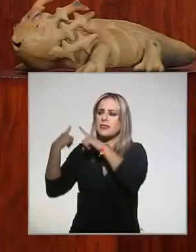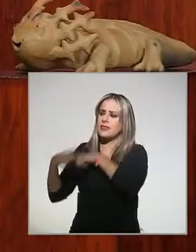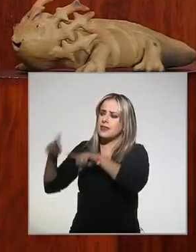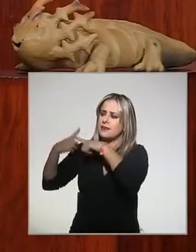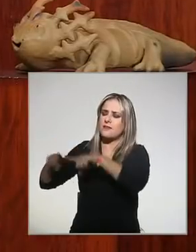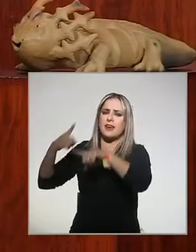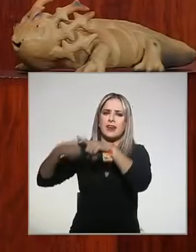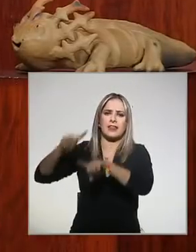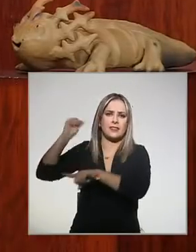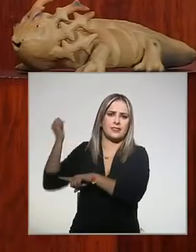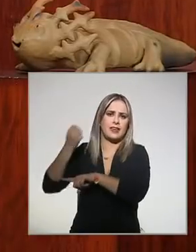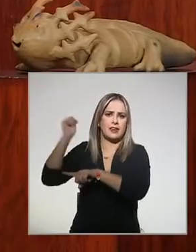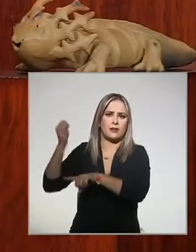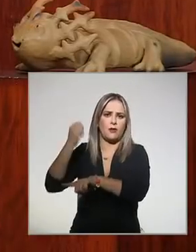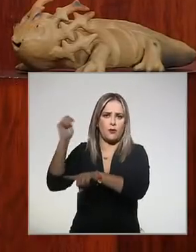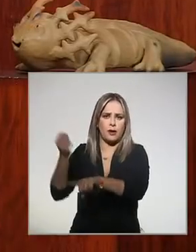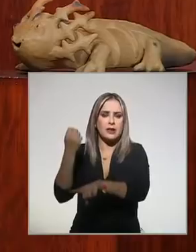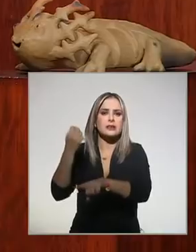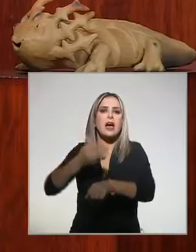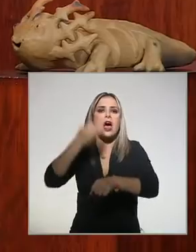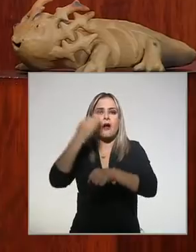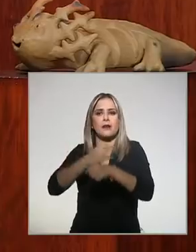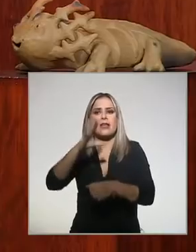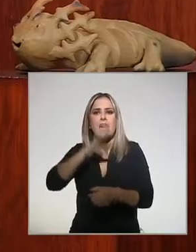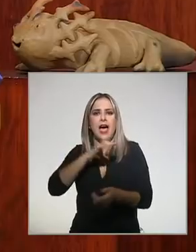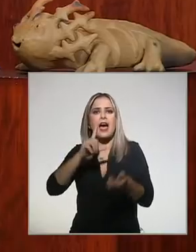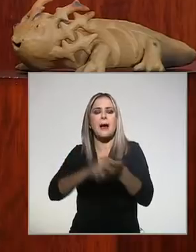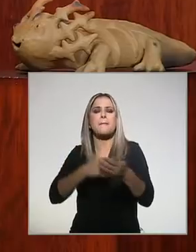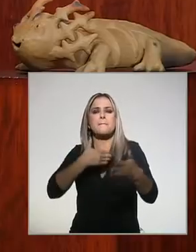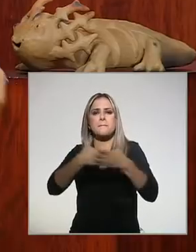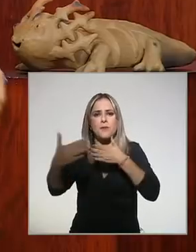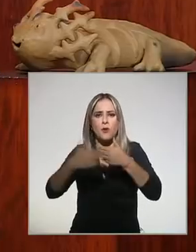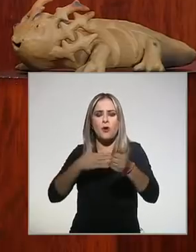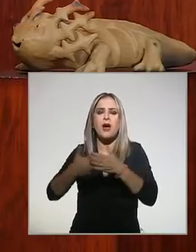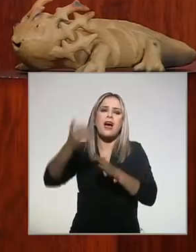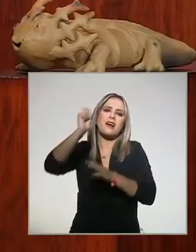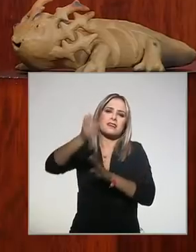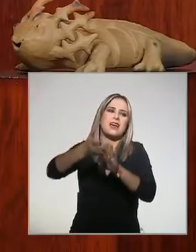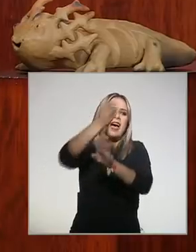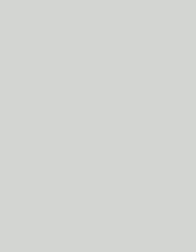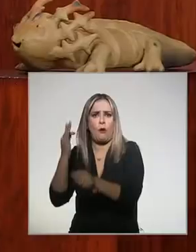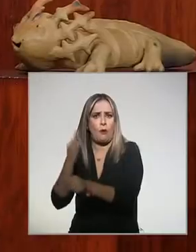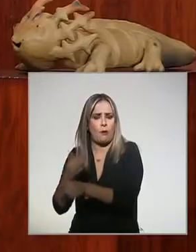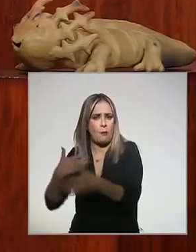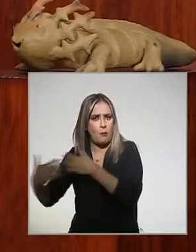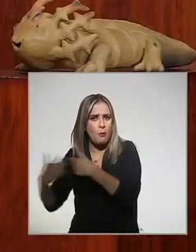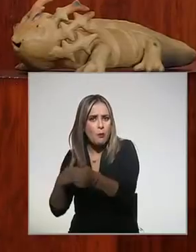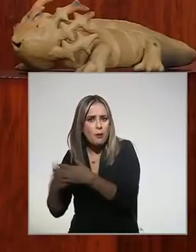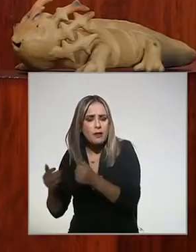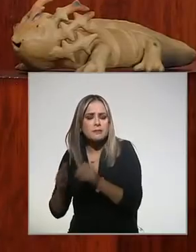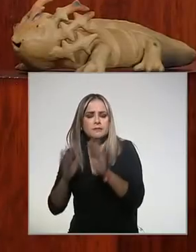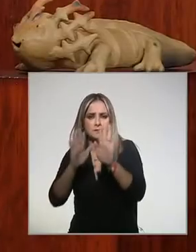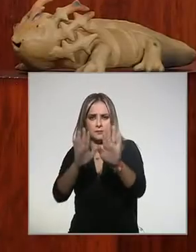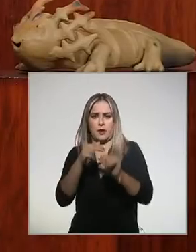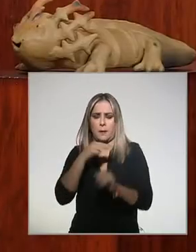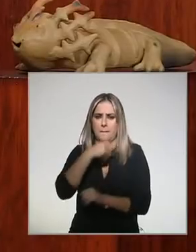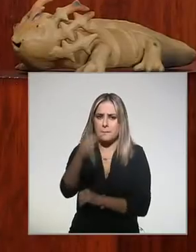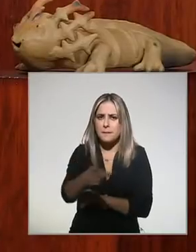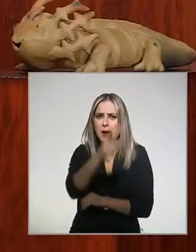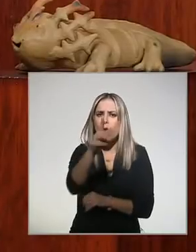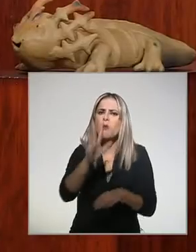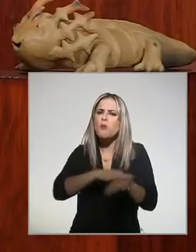Hoy estamos en esta coyuntura de lo digital, donde pasamos de lo analógico a lo digital. ¿Para qué los niños y niñas,